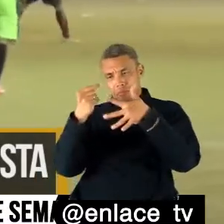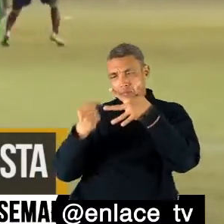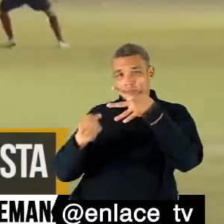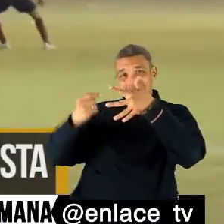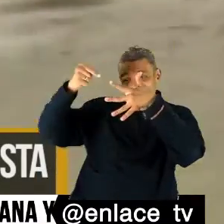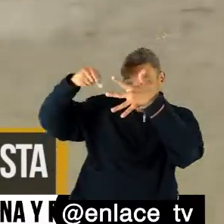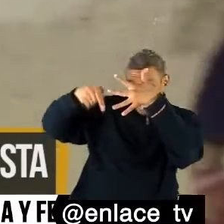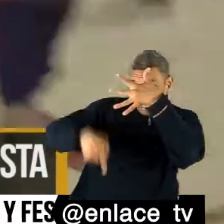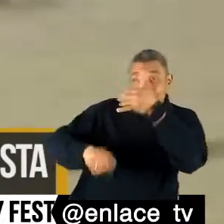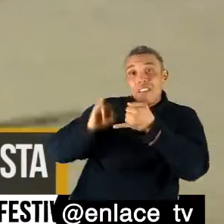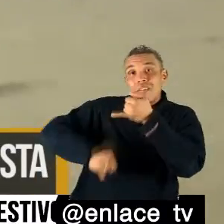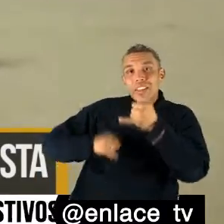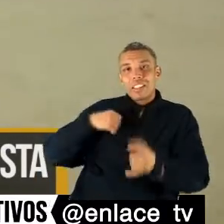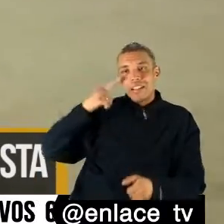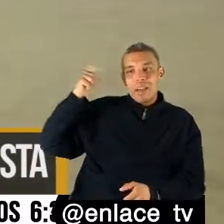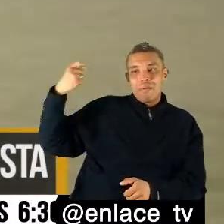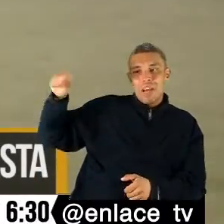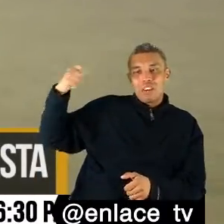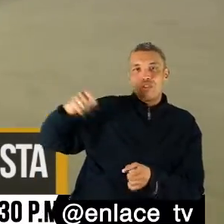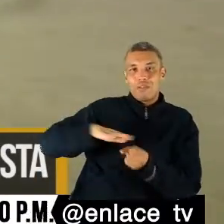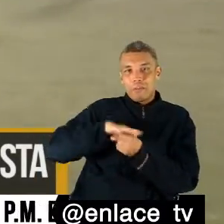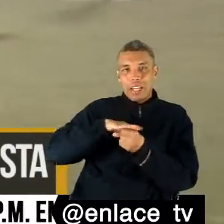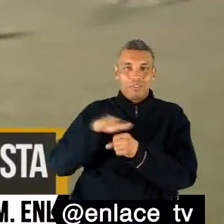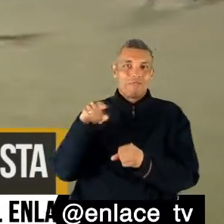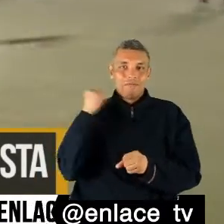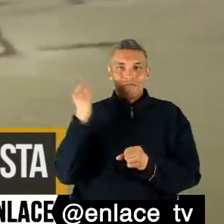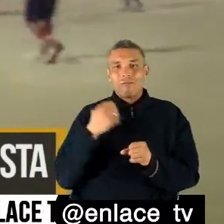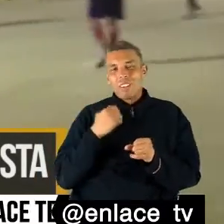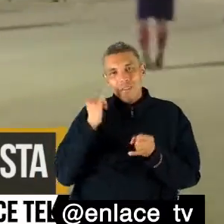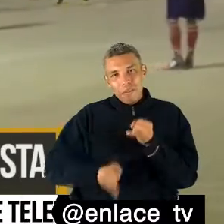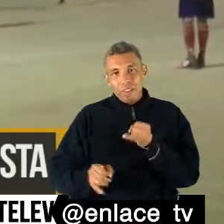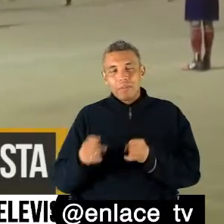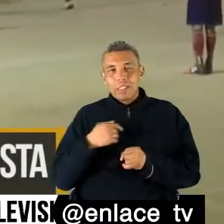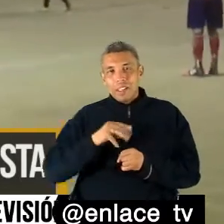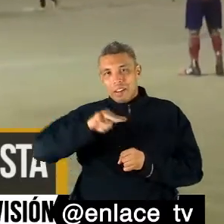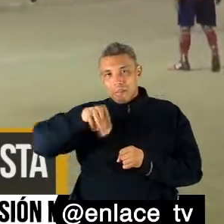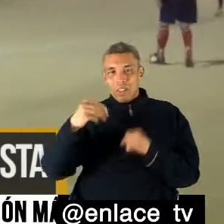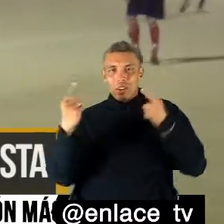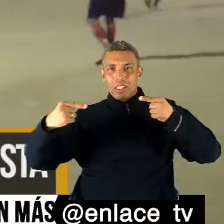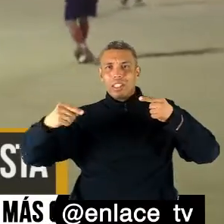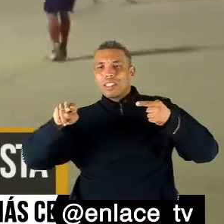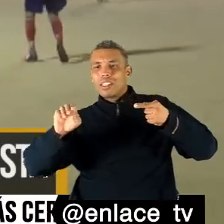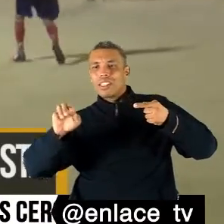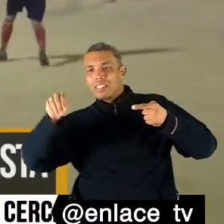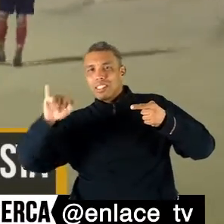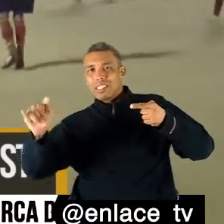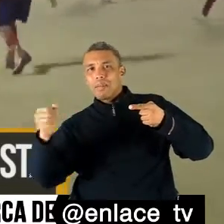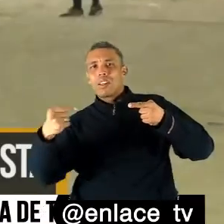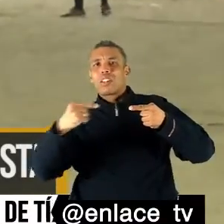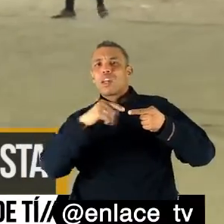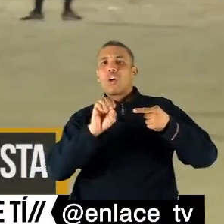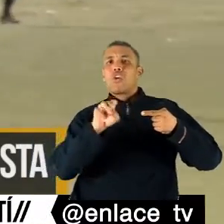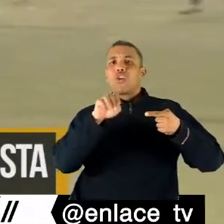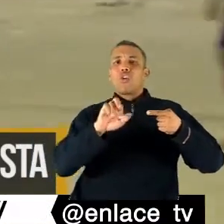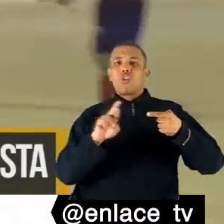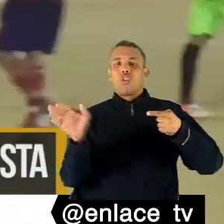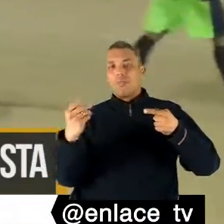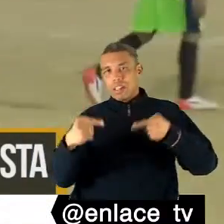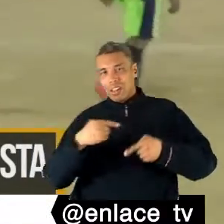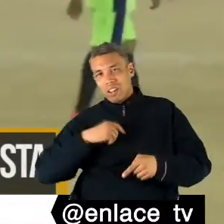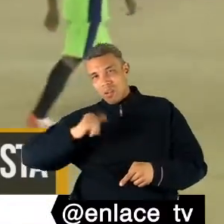La Campana. El miércoles a las 8 de la noche Amigos de Sami se enfrentará al Combo de Omar y el jueves 26 de mayo a las 7 de la noche